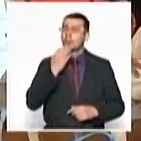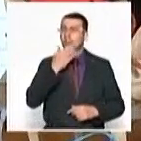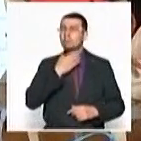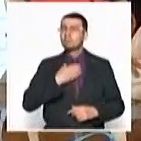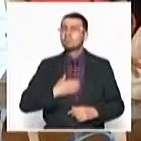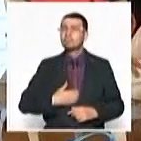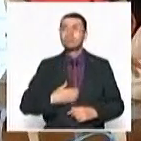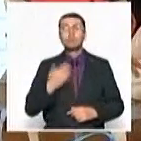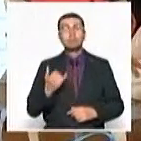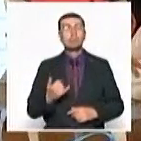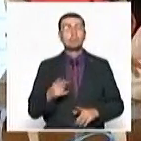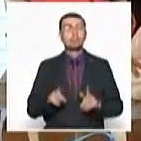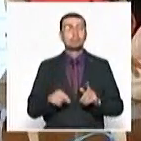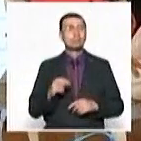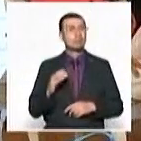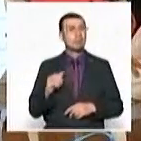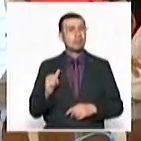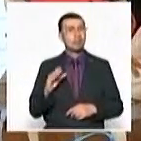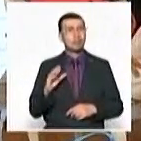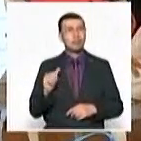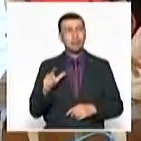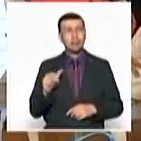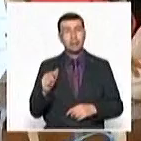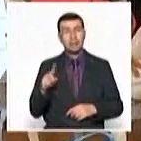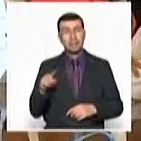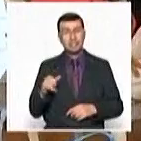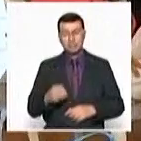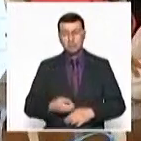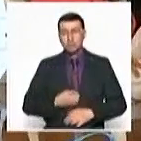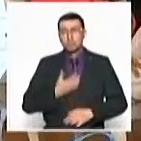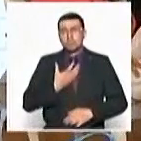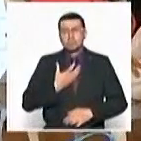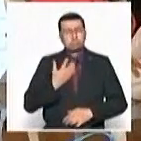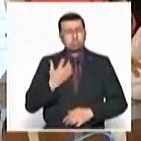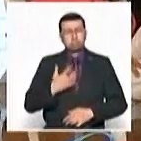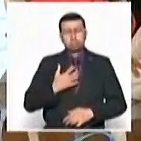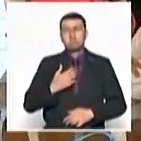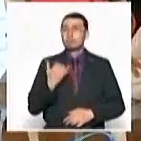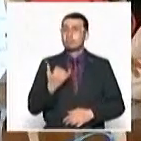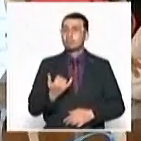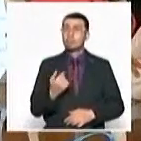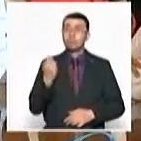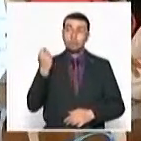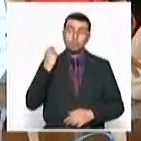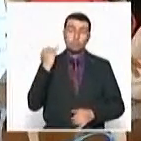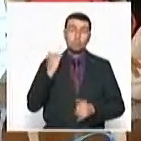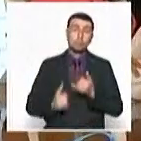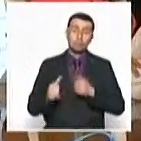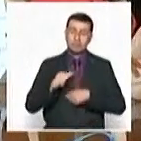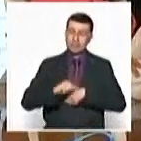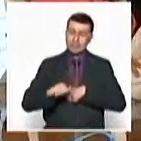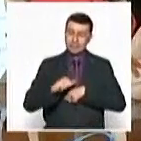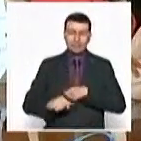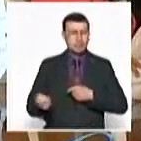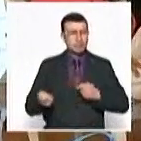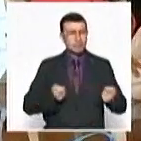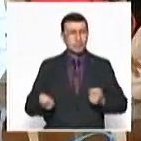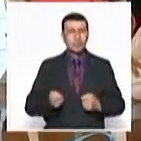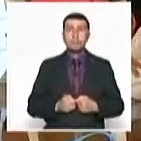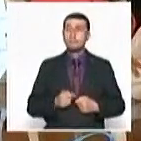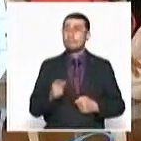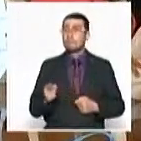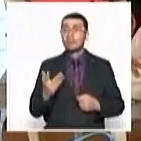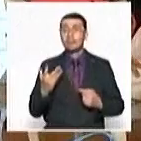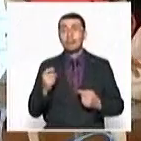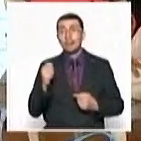por acalasia, reflujo severo. La última hace un mes, pero en cirugía, con la anestesia general. Tuvo intento de